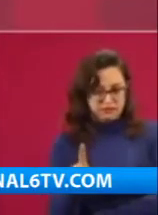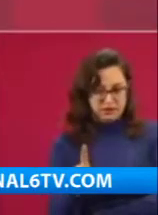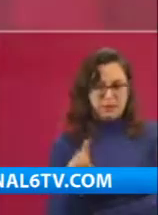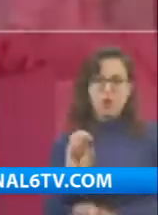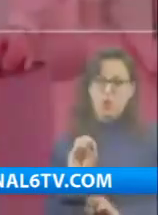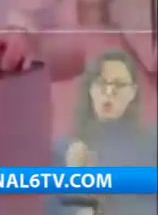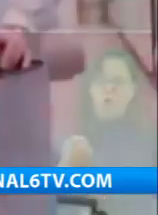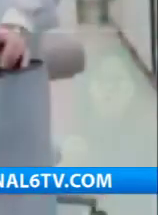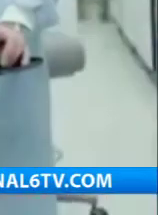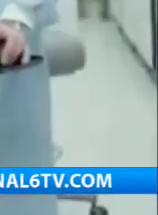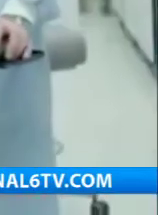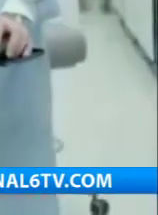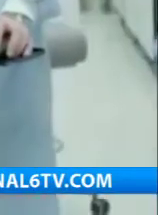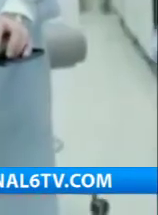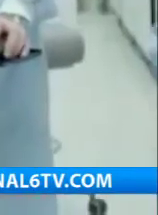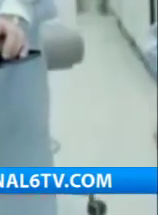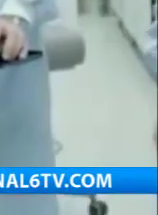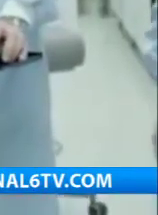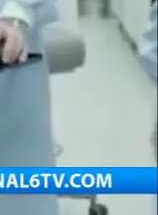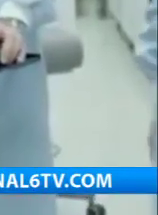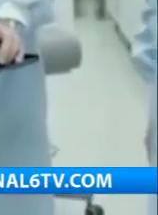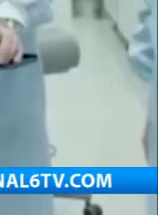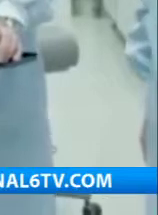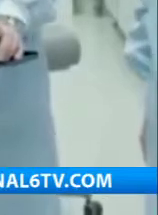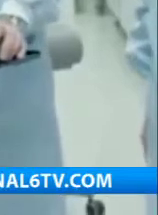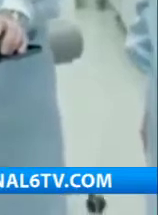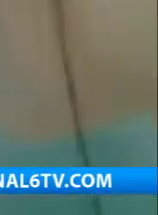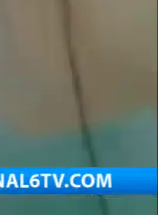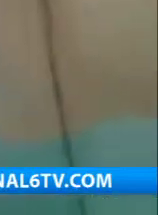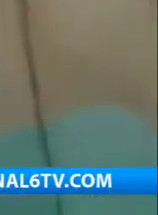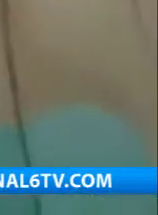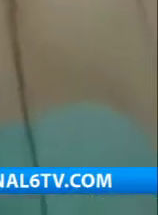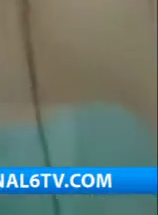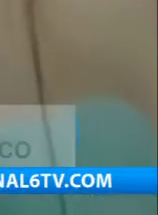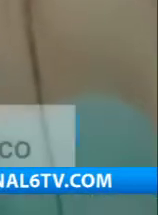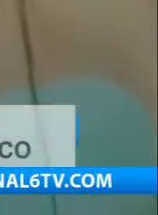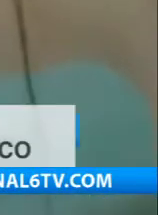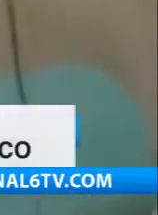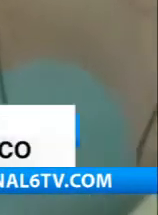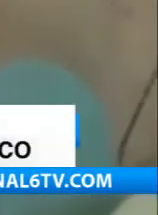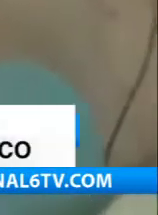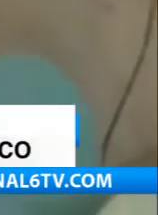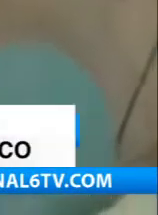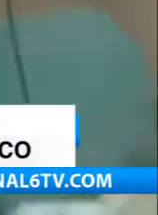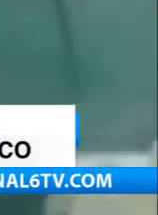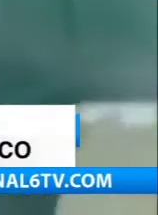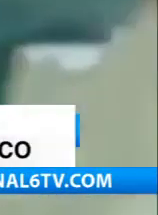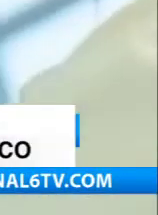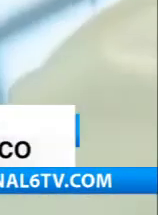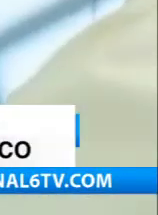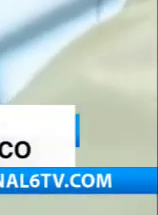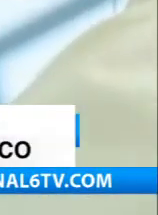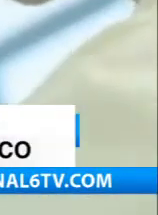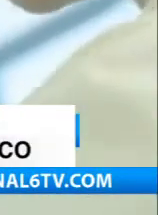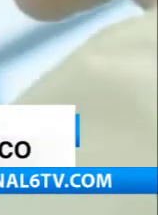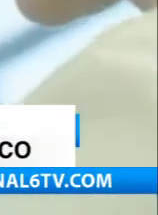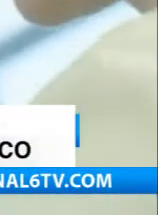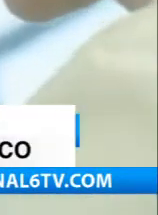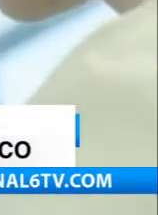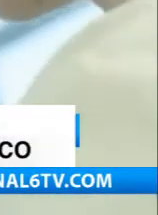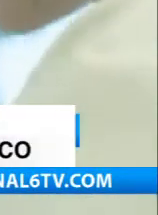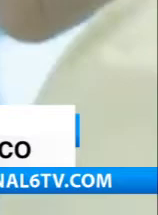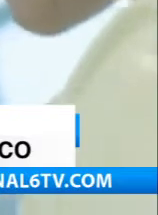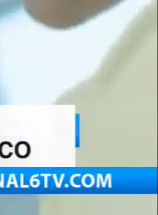enero. Durante la conferencia mañanera del presidente Andrés Manuel López Obrador, el secretario señaló que esta vacuna se encuentra en